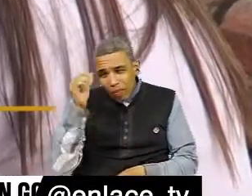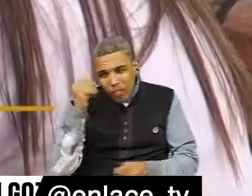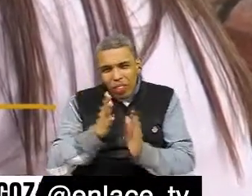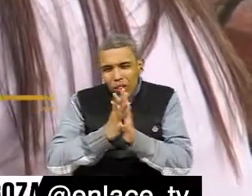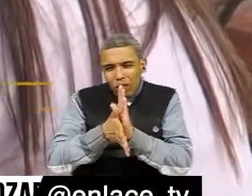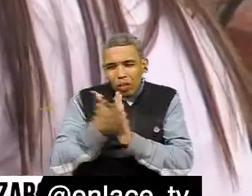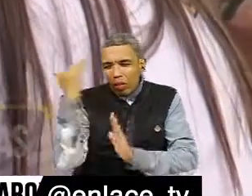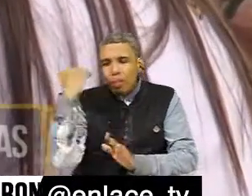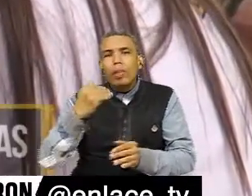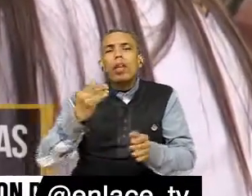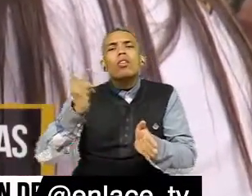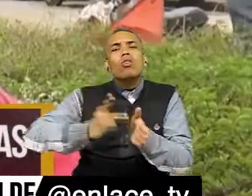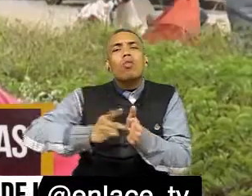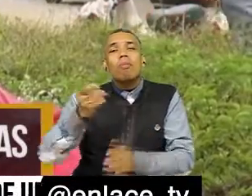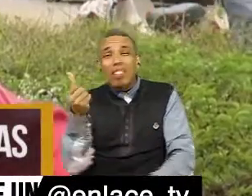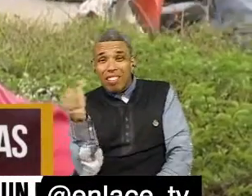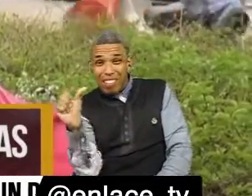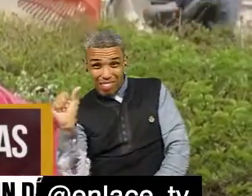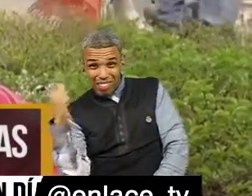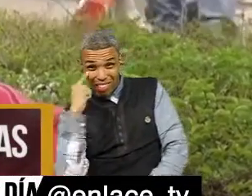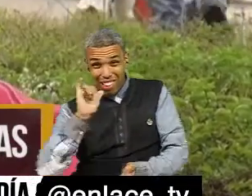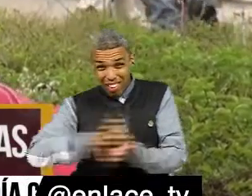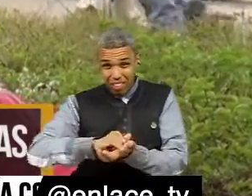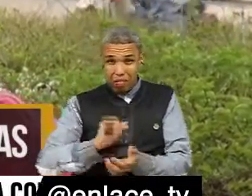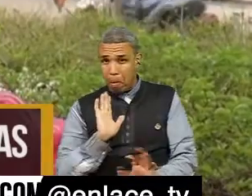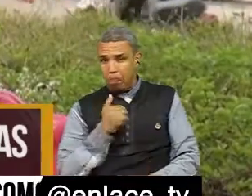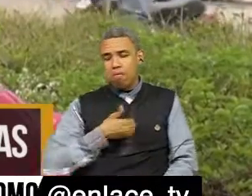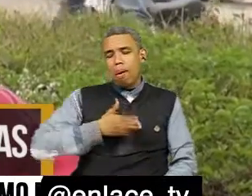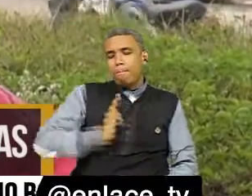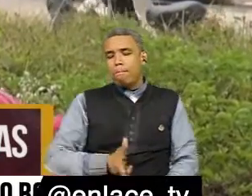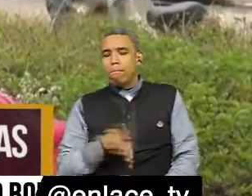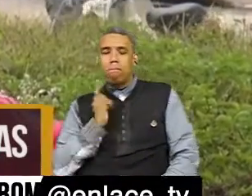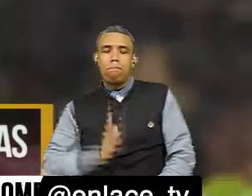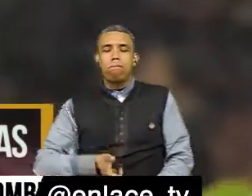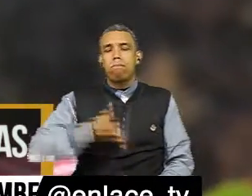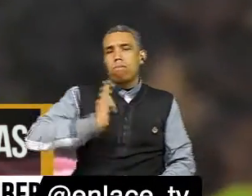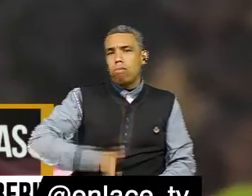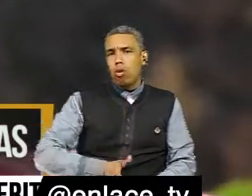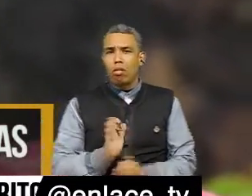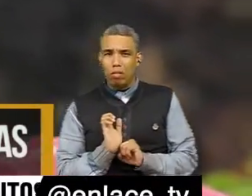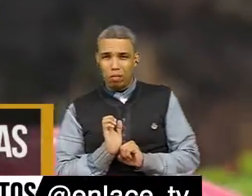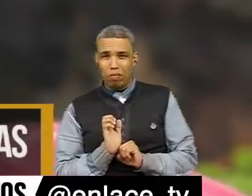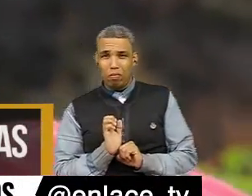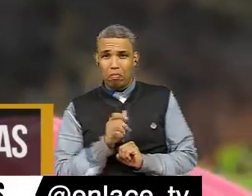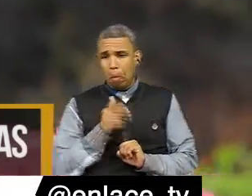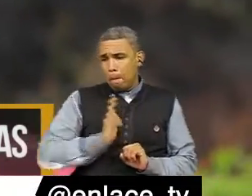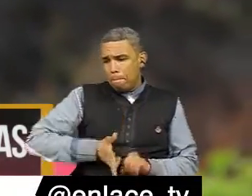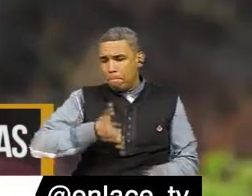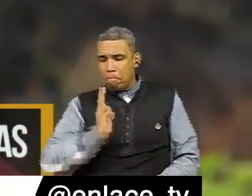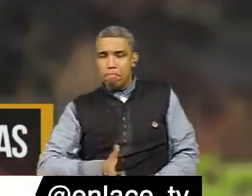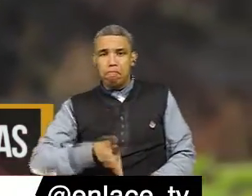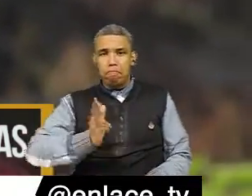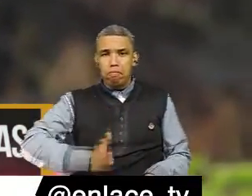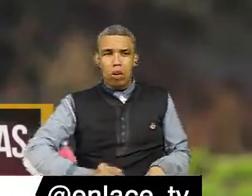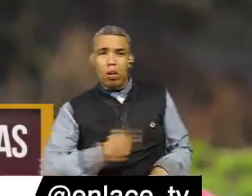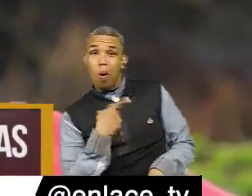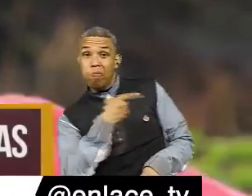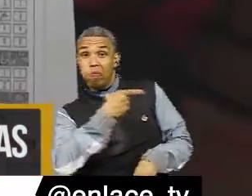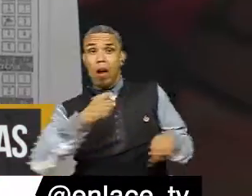mayo de 2010 su vida cambió, cuando en su condición de peatón por la diagonal 65 con transversal 53 fue arrollado por un